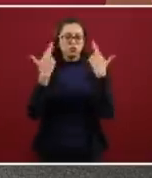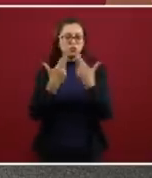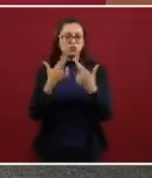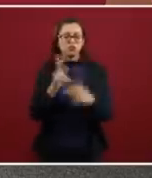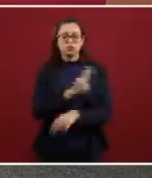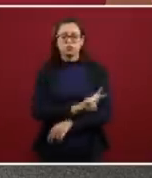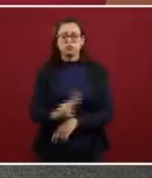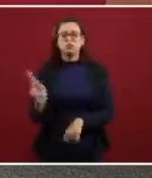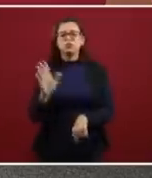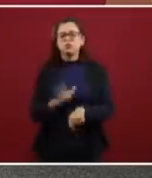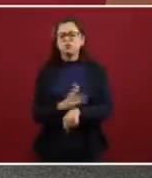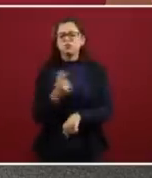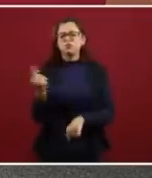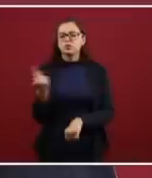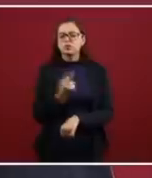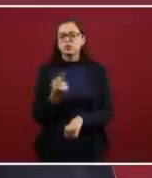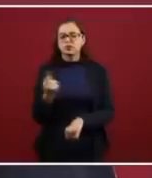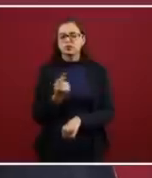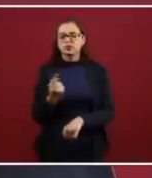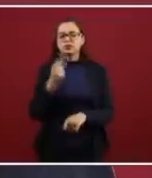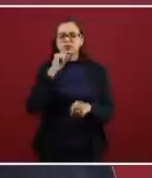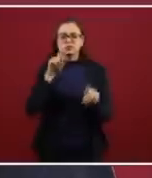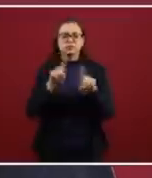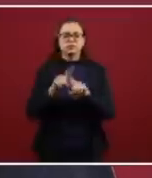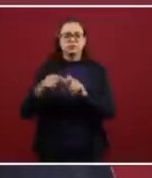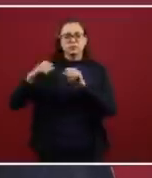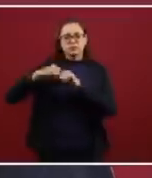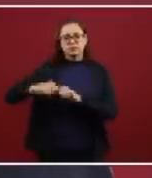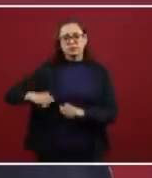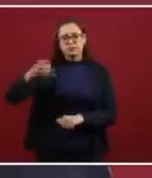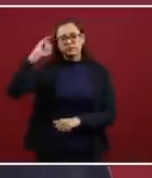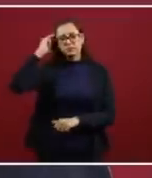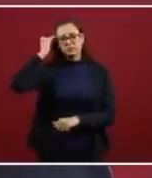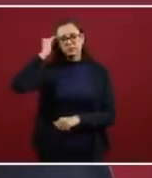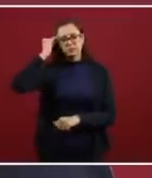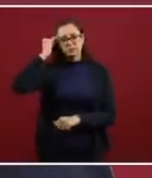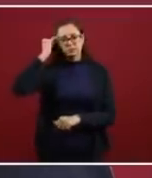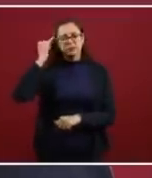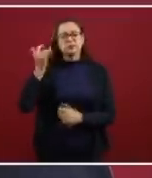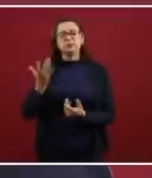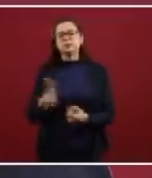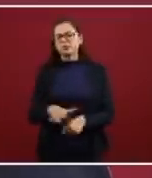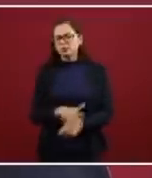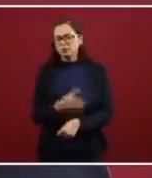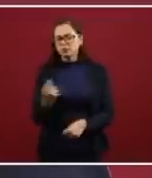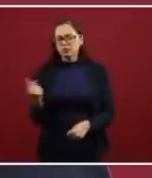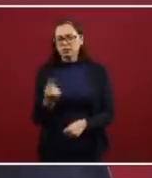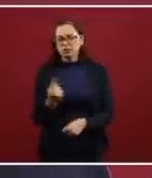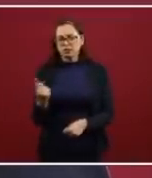los presidentes municipales, las autoridades tradicionales de los pueblos? Porque